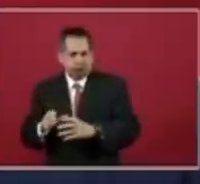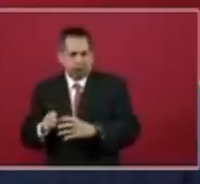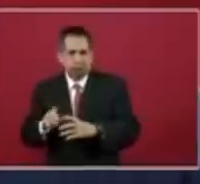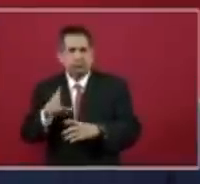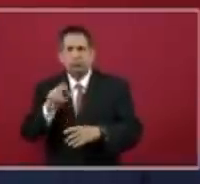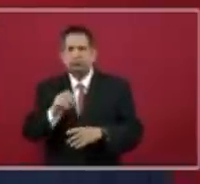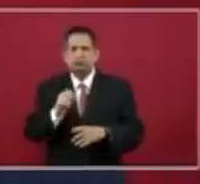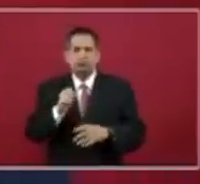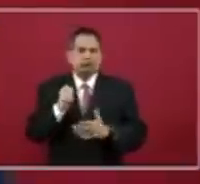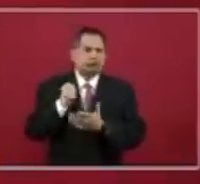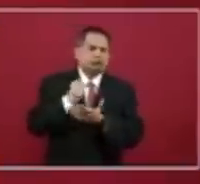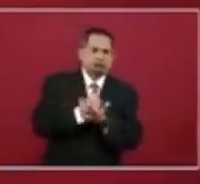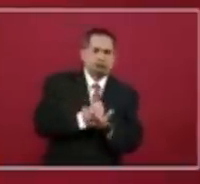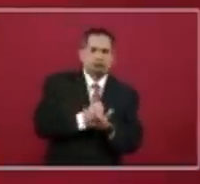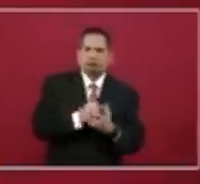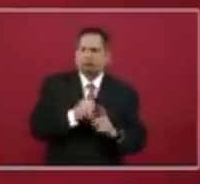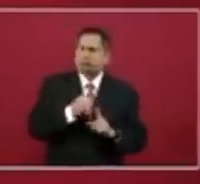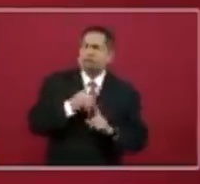imponer ni